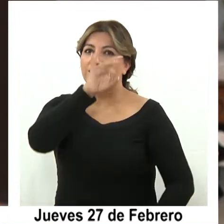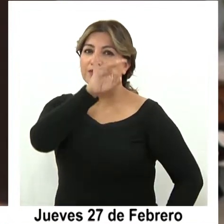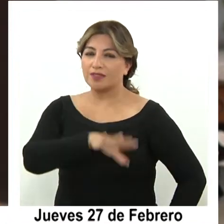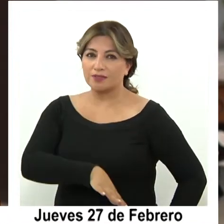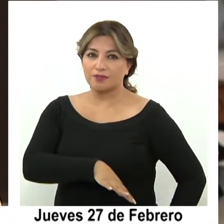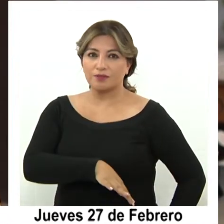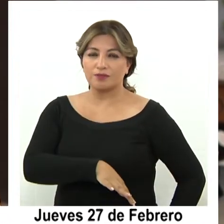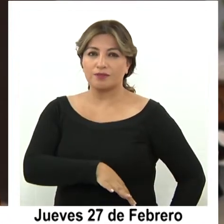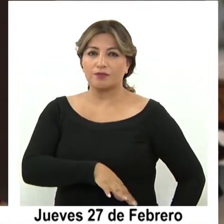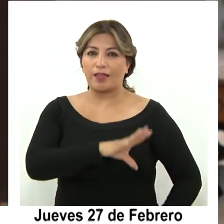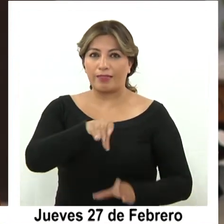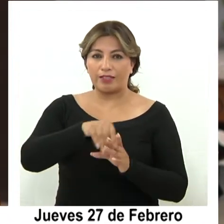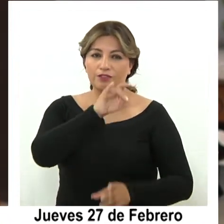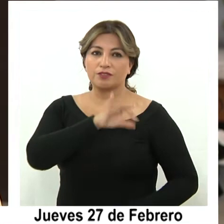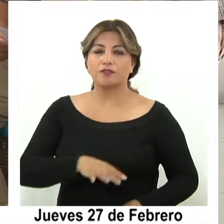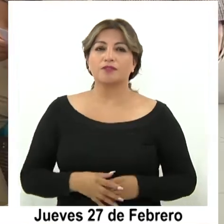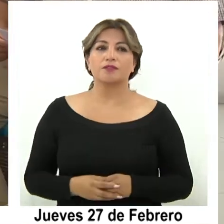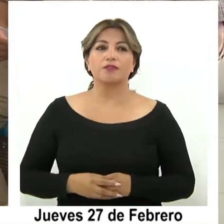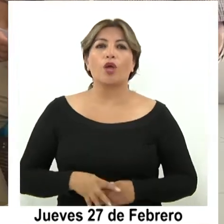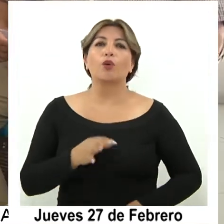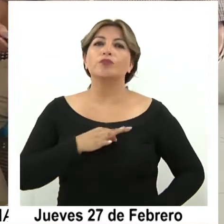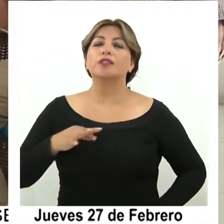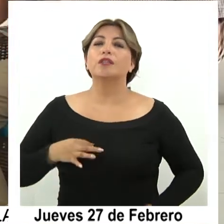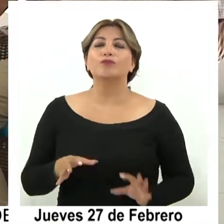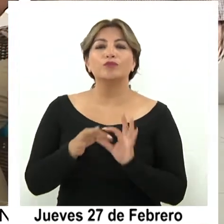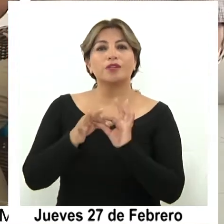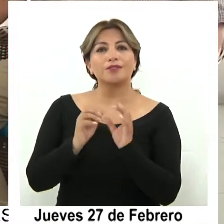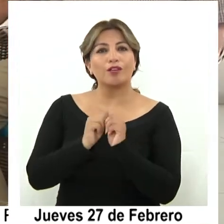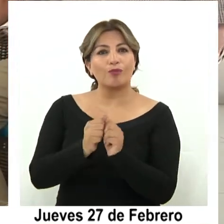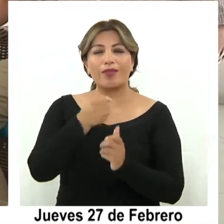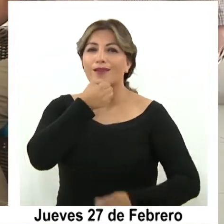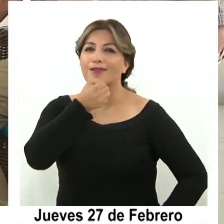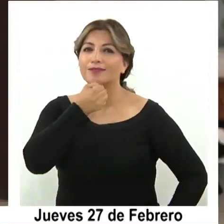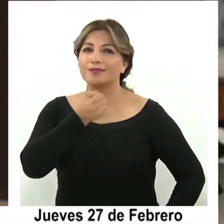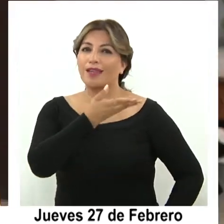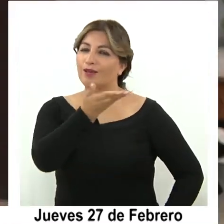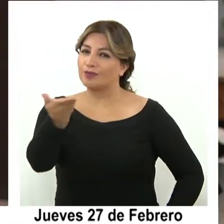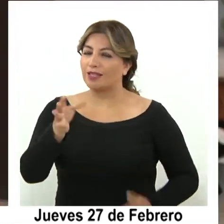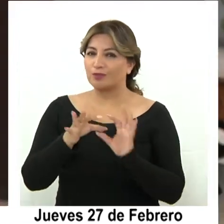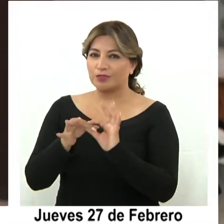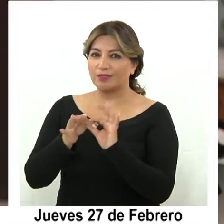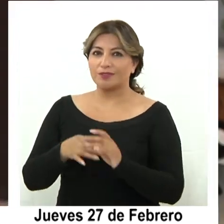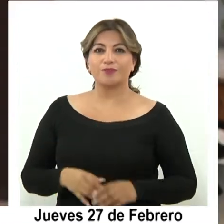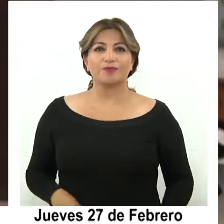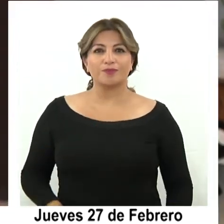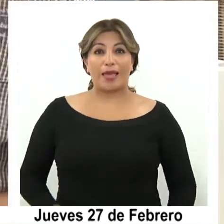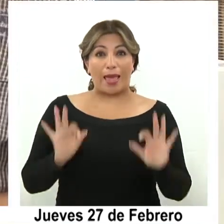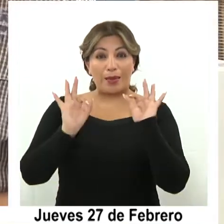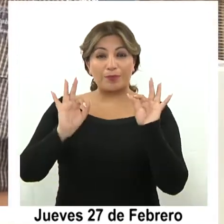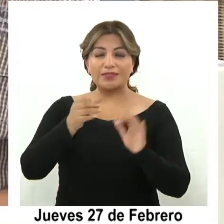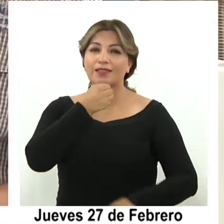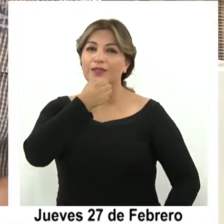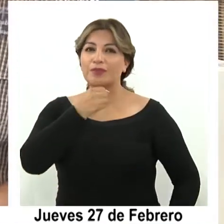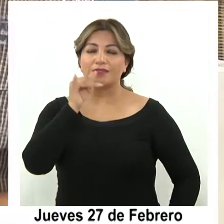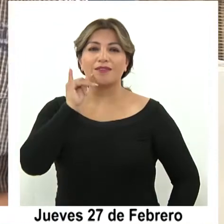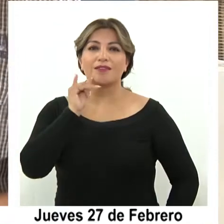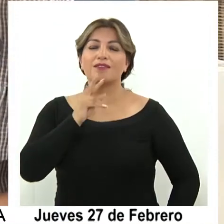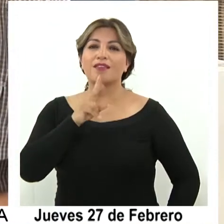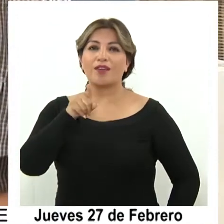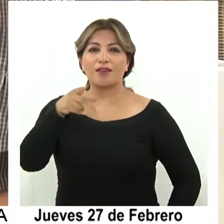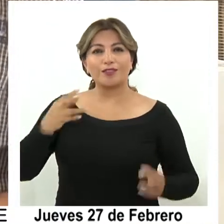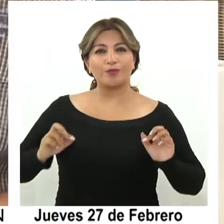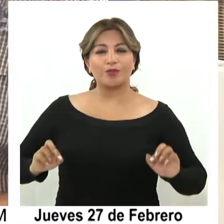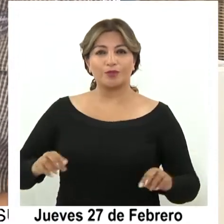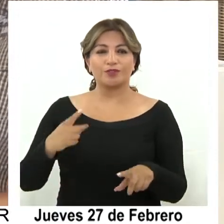de chilenos en nuestro país. Bueno, ministra, muchas gracias por acompañarnos en esta entrevista. Muchas gracias a ustedes. Especial de prensa en